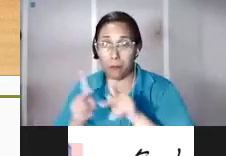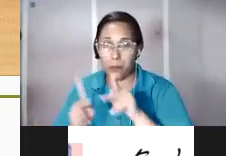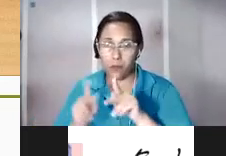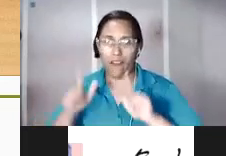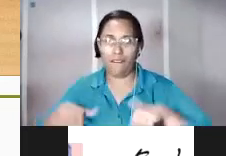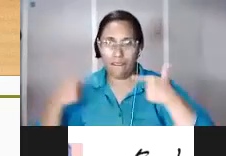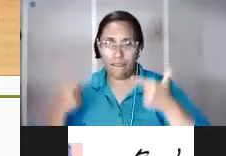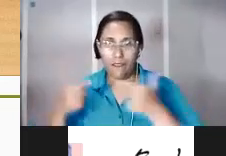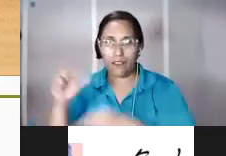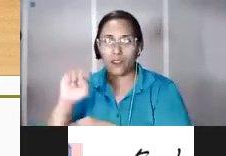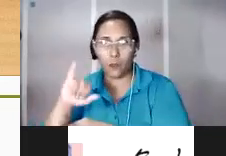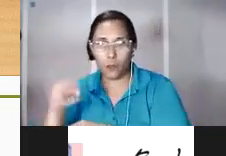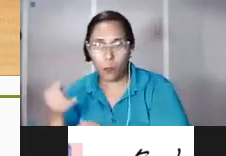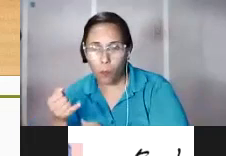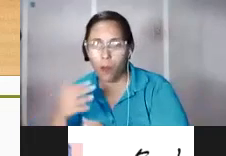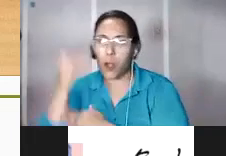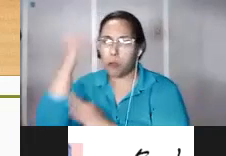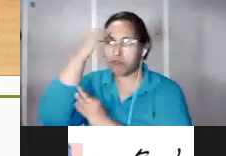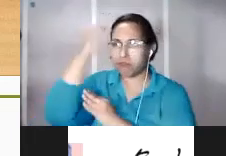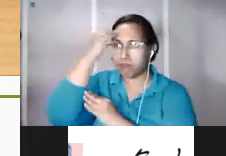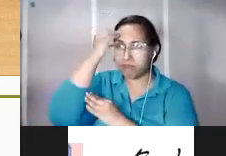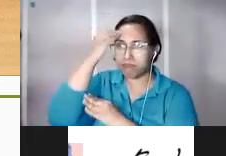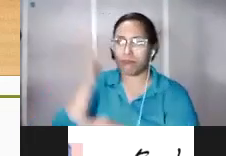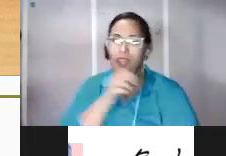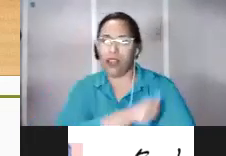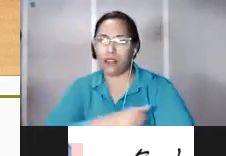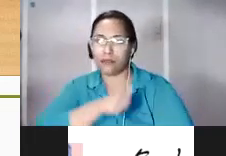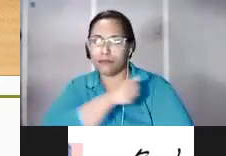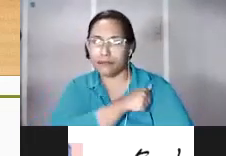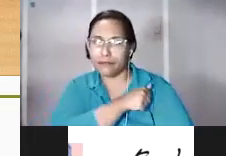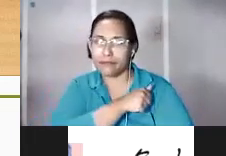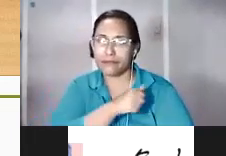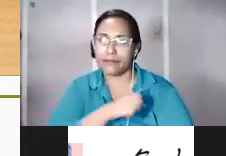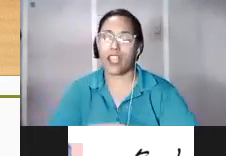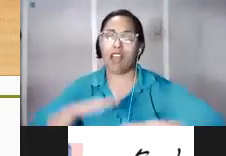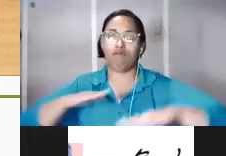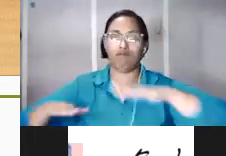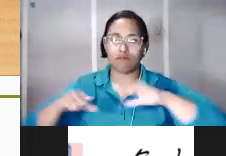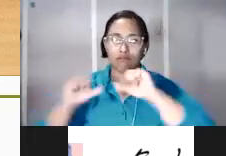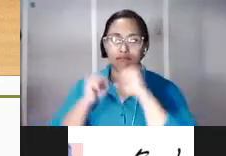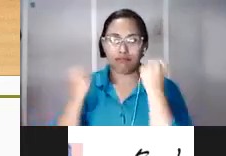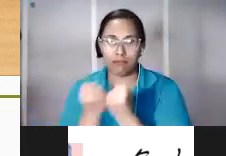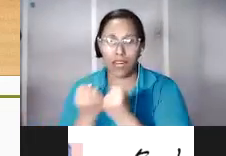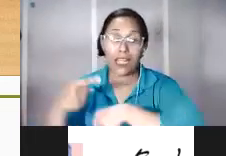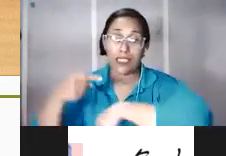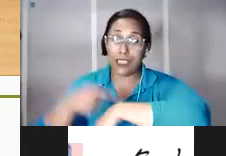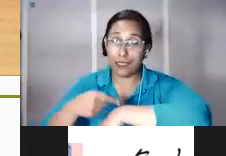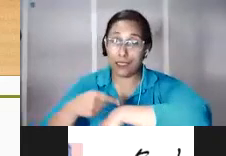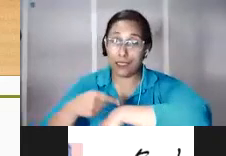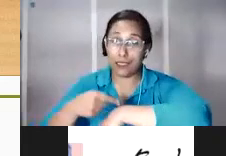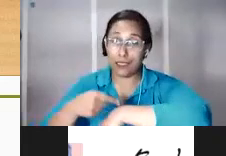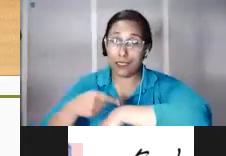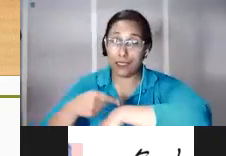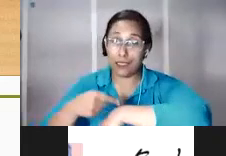de conocimientos, modelos, actitudes y comportamientos sociales más